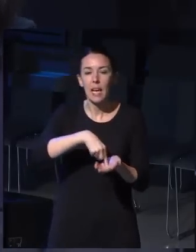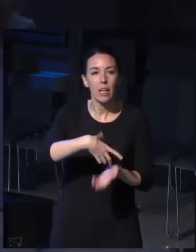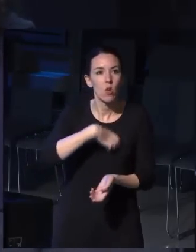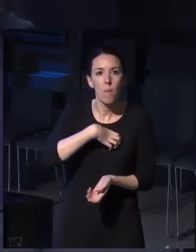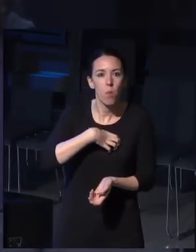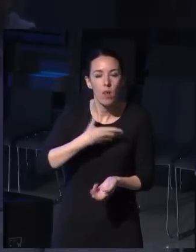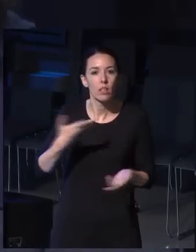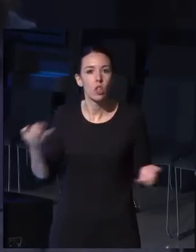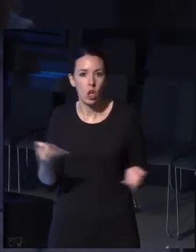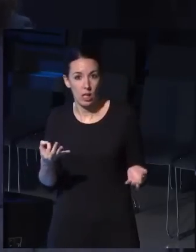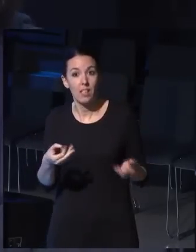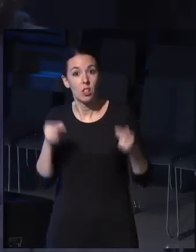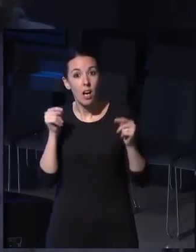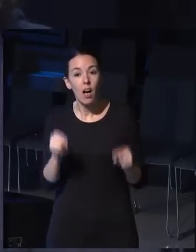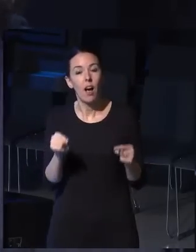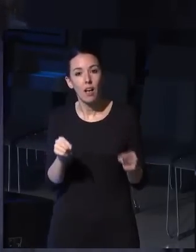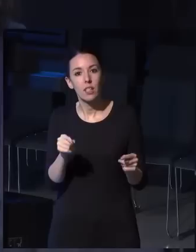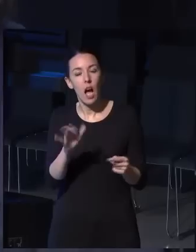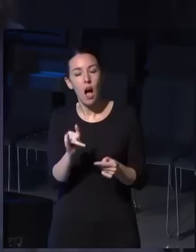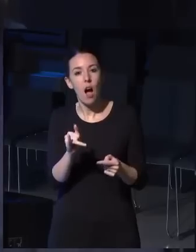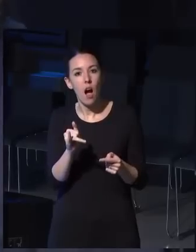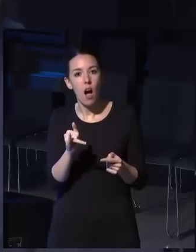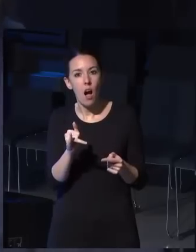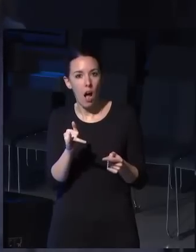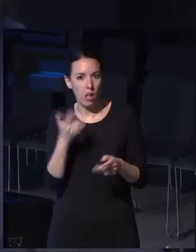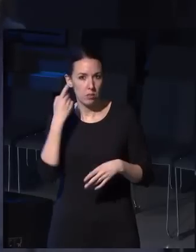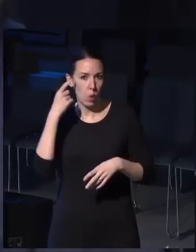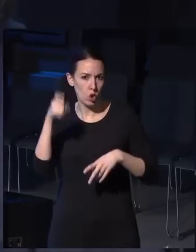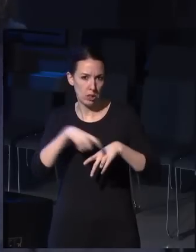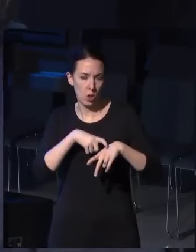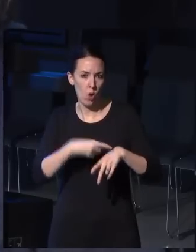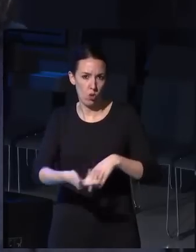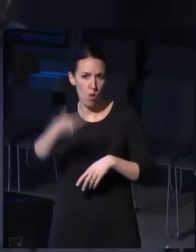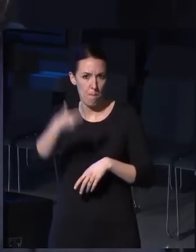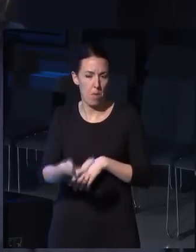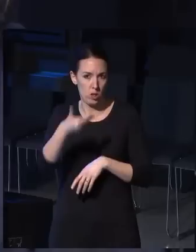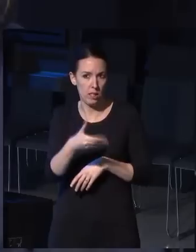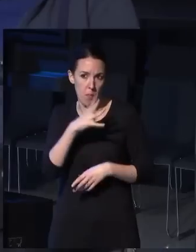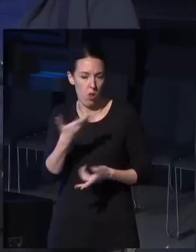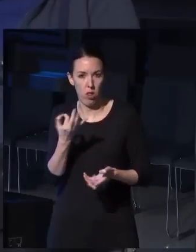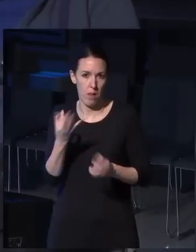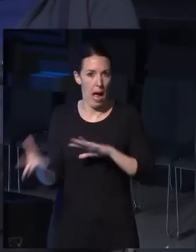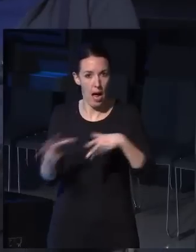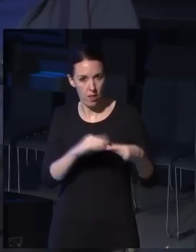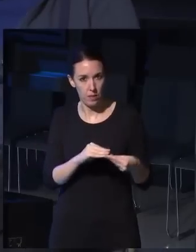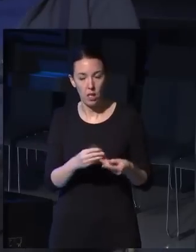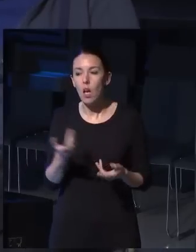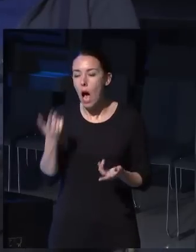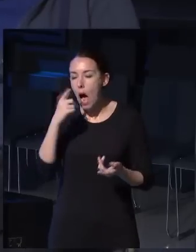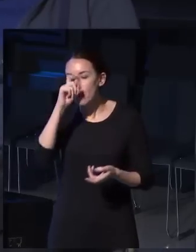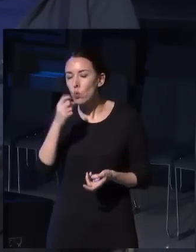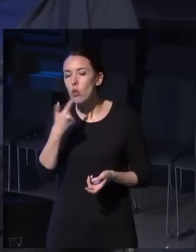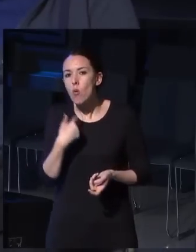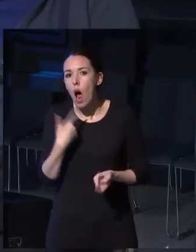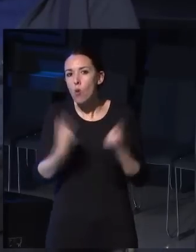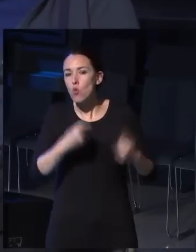exigir. En ese sentido, pues hay una cosa psicológica muy importante. Claro, pero, no sé, recuérdame algunos momentos en los cuales tú